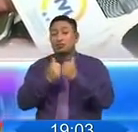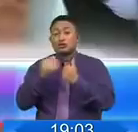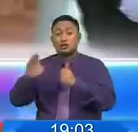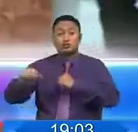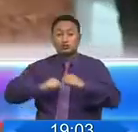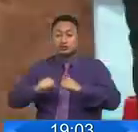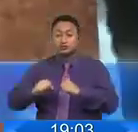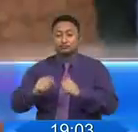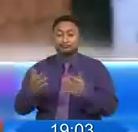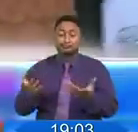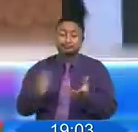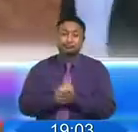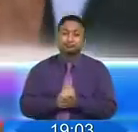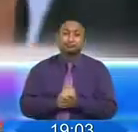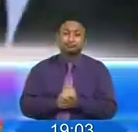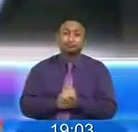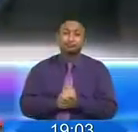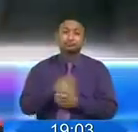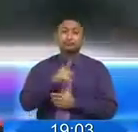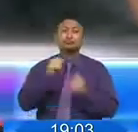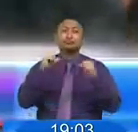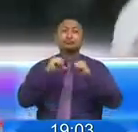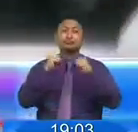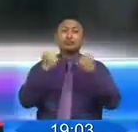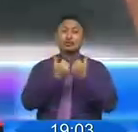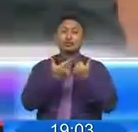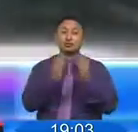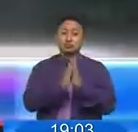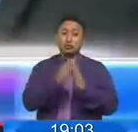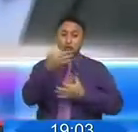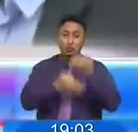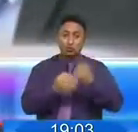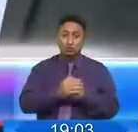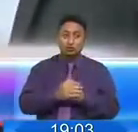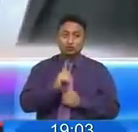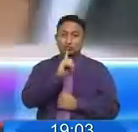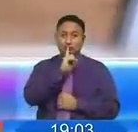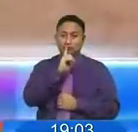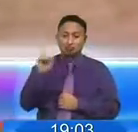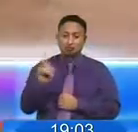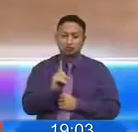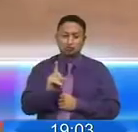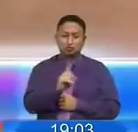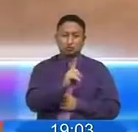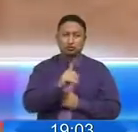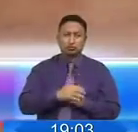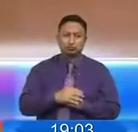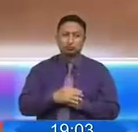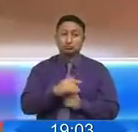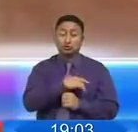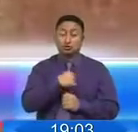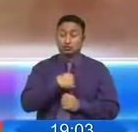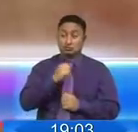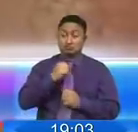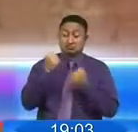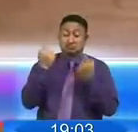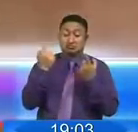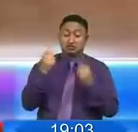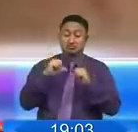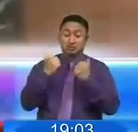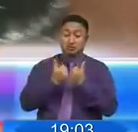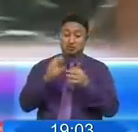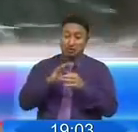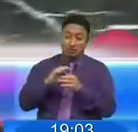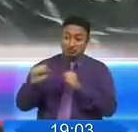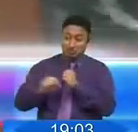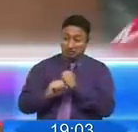desear. Apresurada, una de las legisladoras que impulsó el juicio no quiso responder a la prensa. Ella se mostraba también sorprendida con la actuación de sus colegas